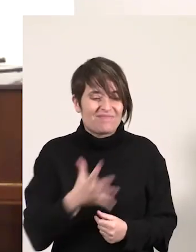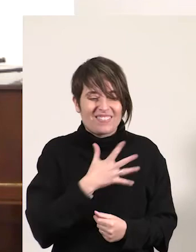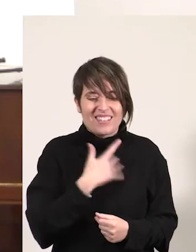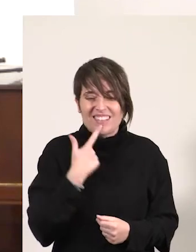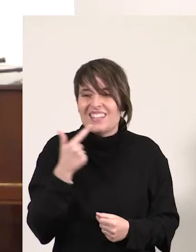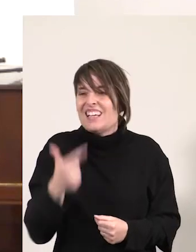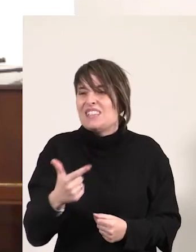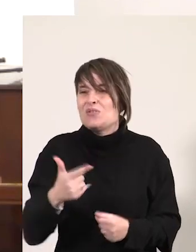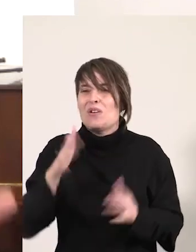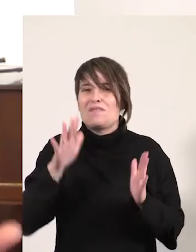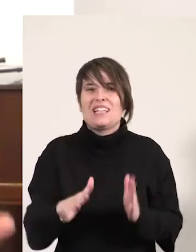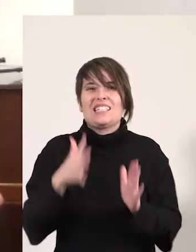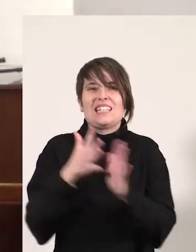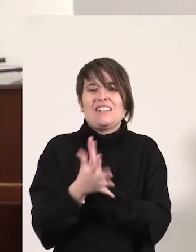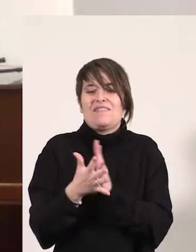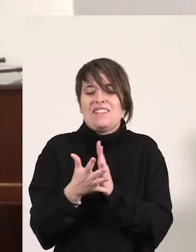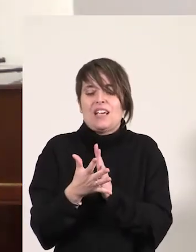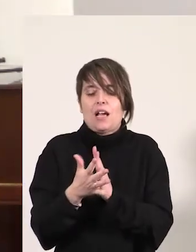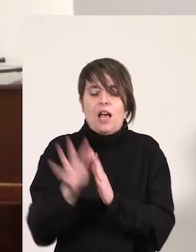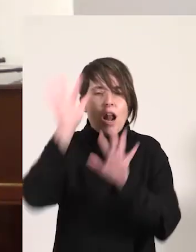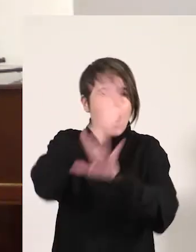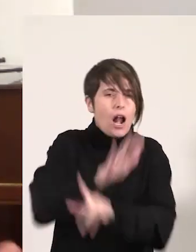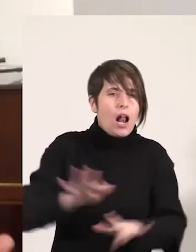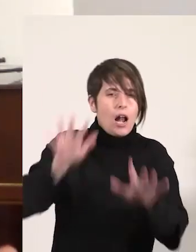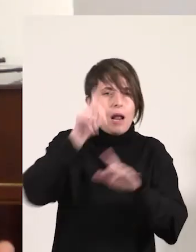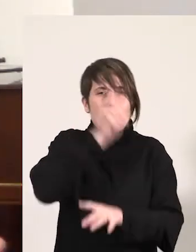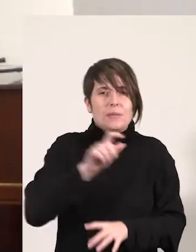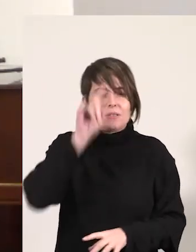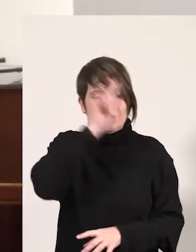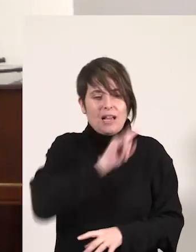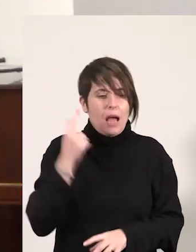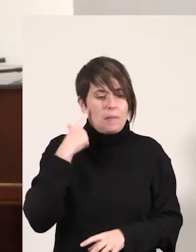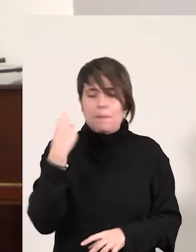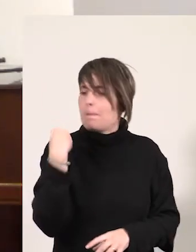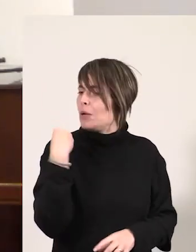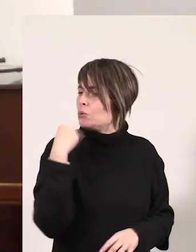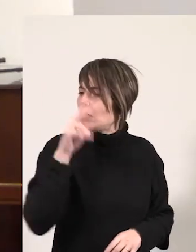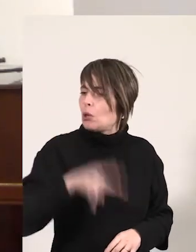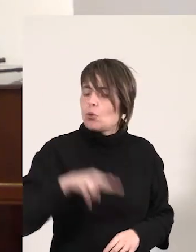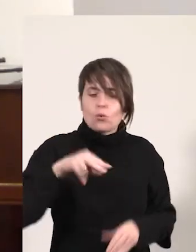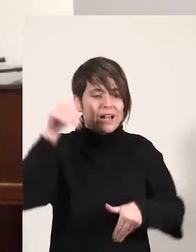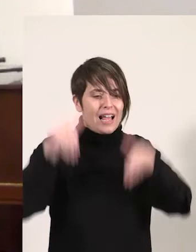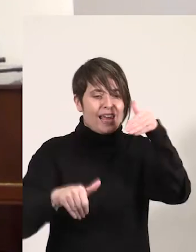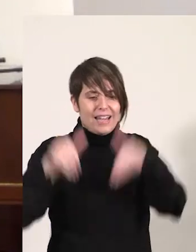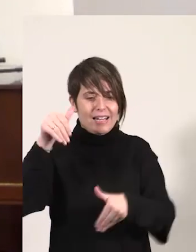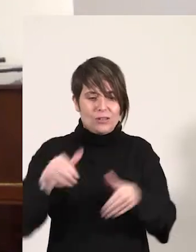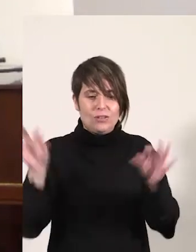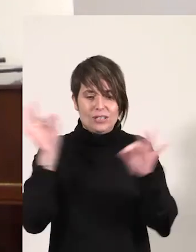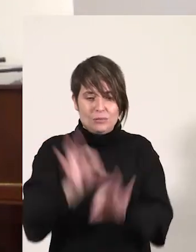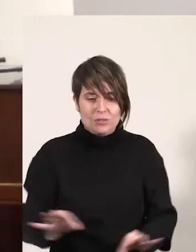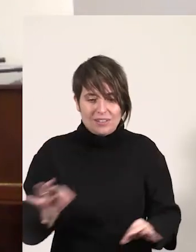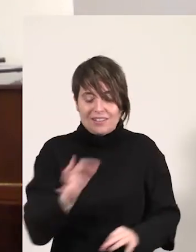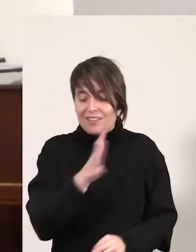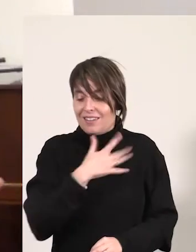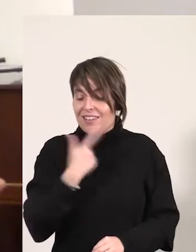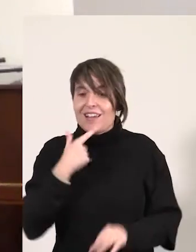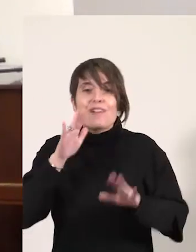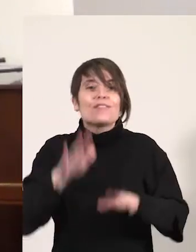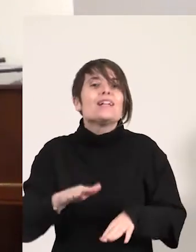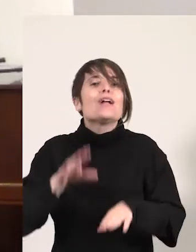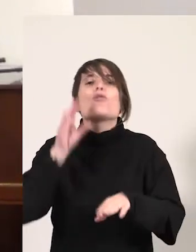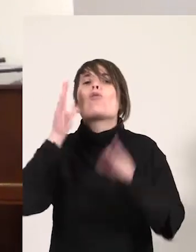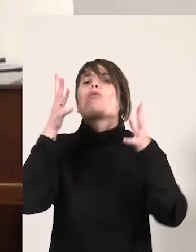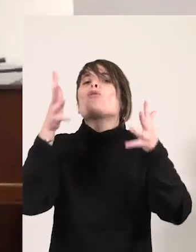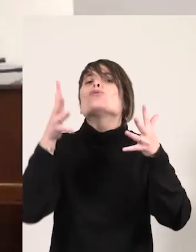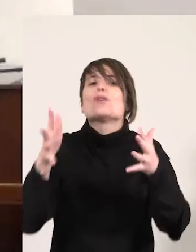pueden votar, ¿no? Entonces, ¿qué nivel de instrumentalización de la gente negra? Que a mí nunca me han votado, me han preguntado por las elecciones ni